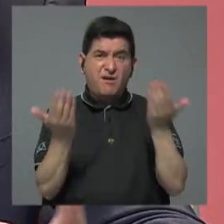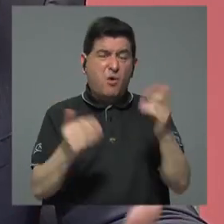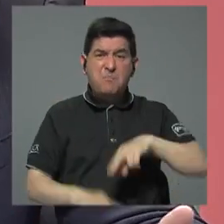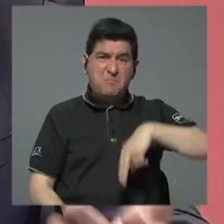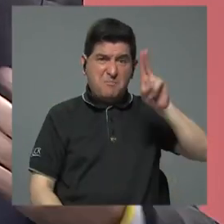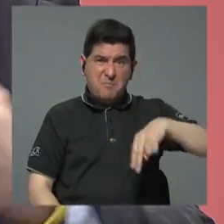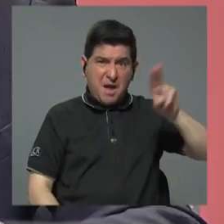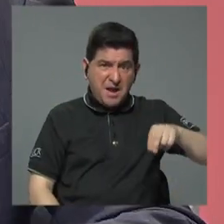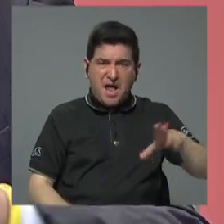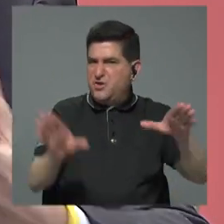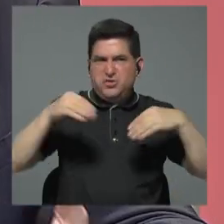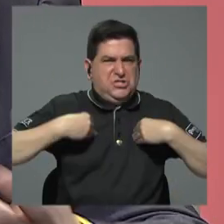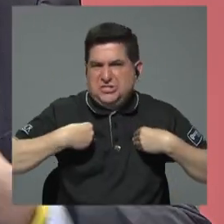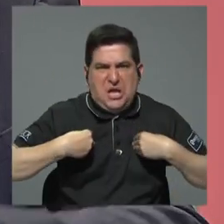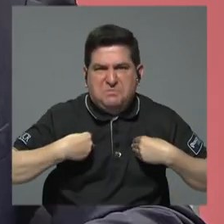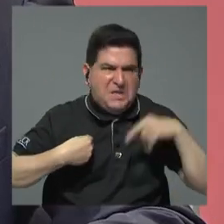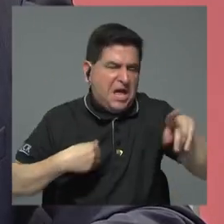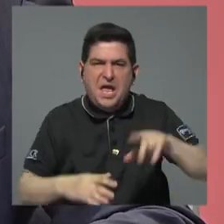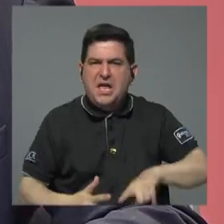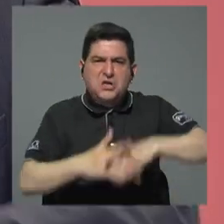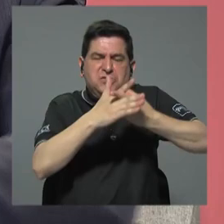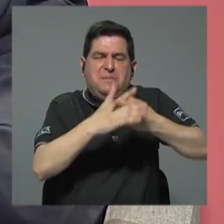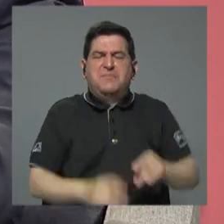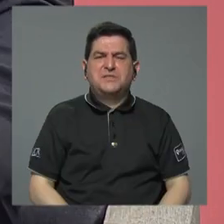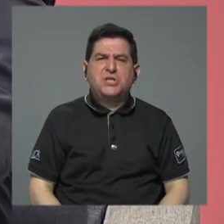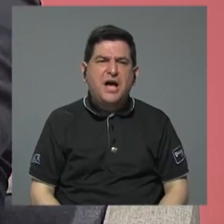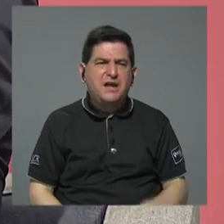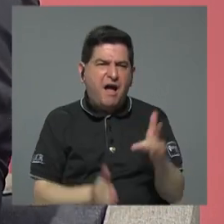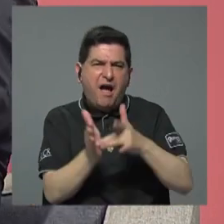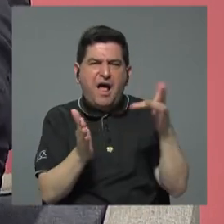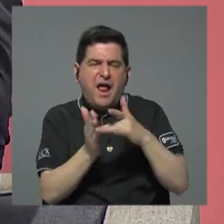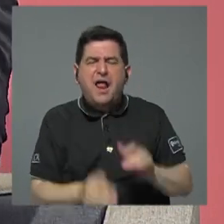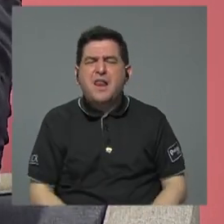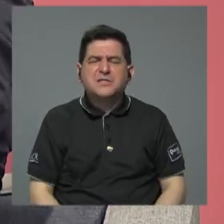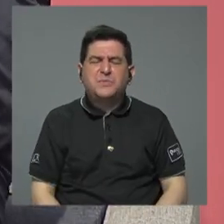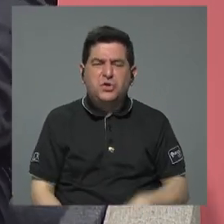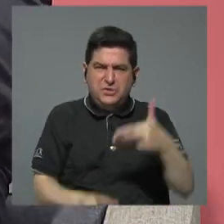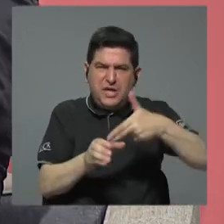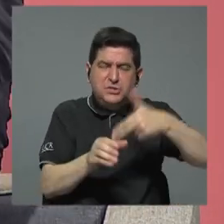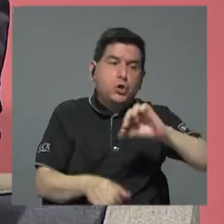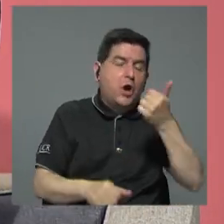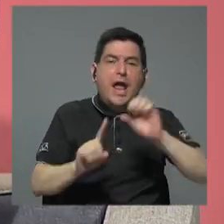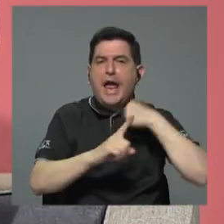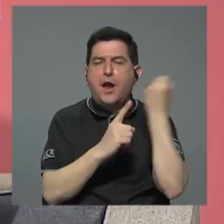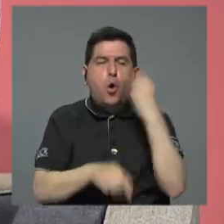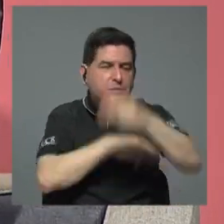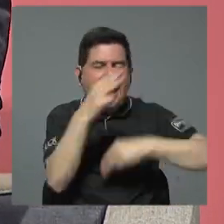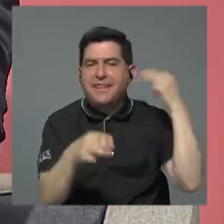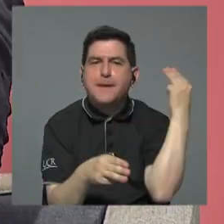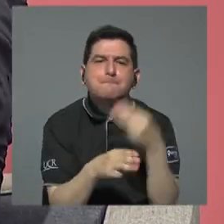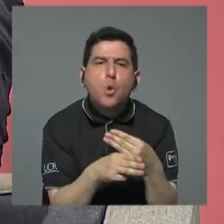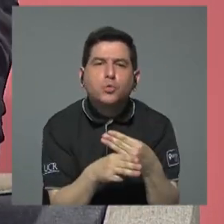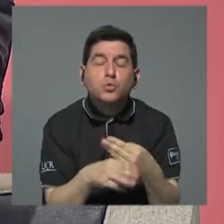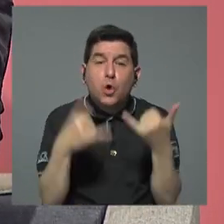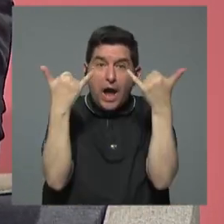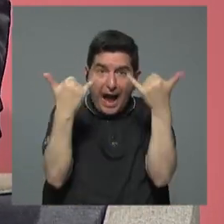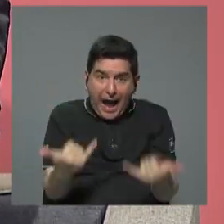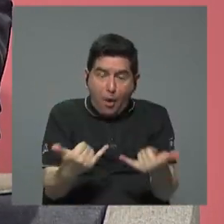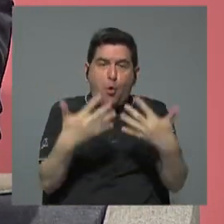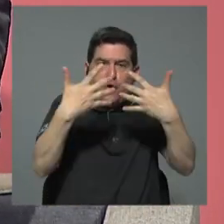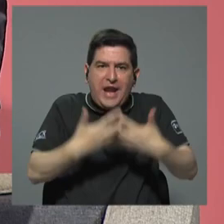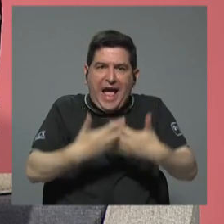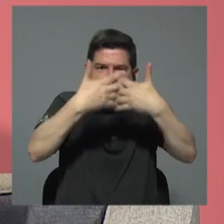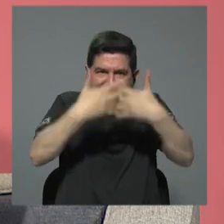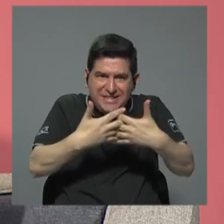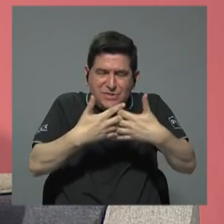Noruega no es de recibo. Noruega empezó con la exploración petrolera hace muchos años, desarrolló una experiencia en otras condiciones mundiales. Hoy esta es una industria